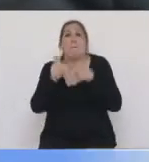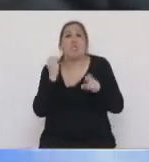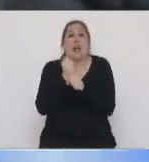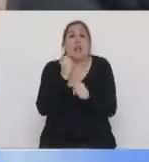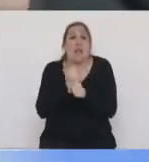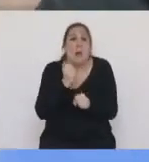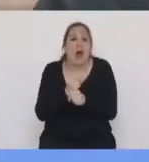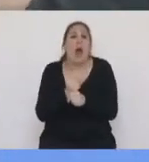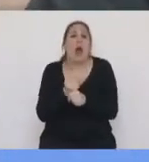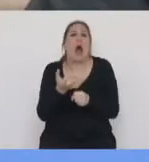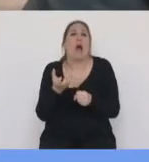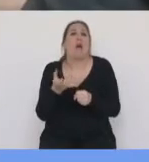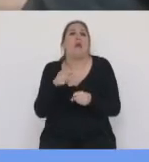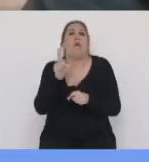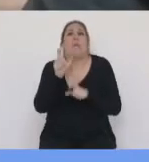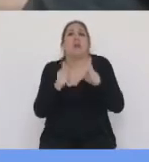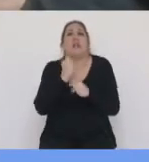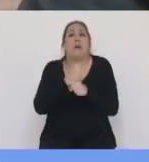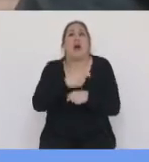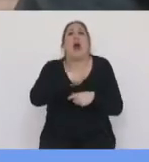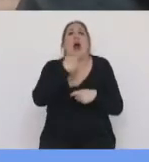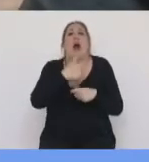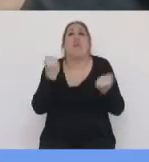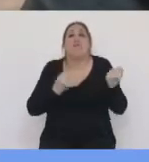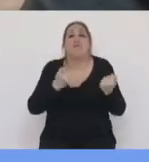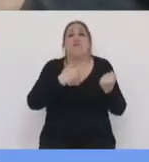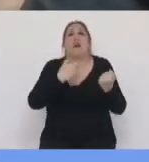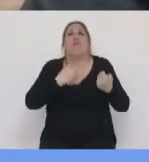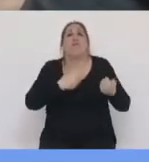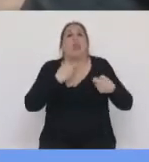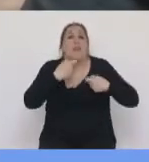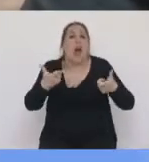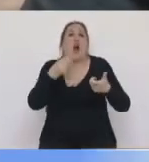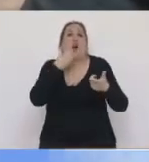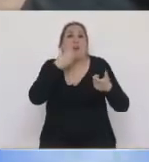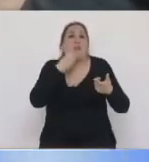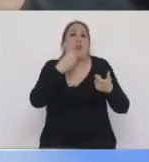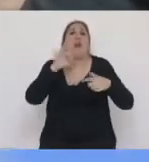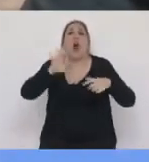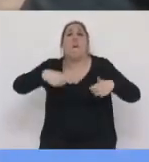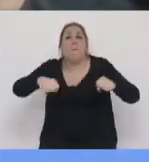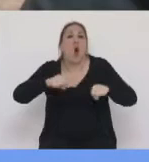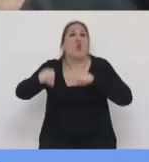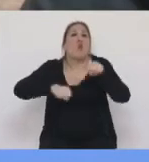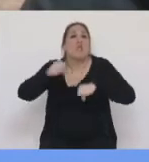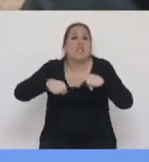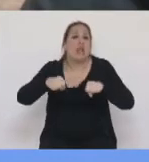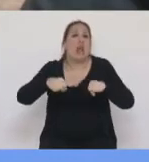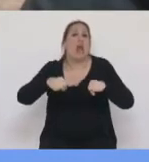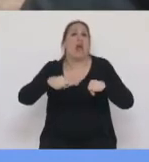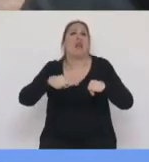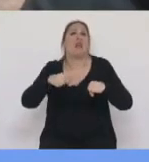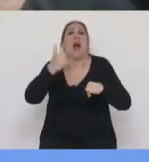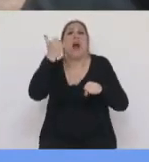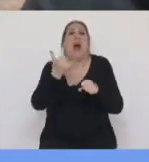reparten comida y otras mercaderías en bicicleta o en moto contratados a través de una aplicación